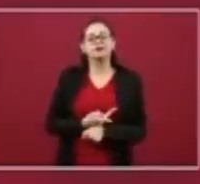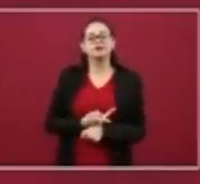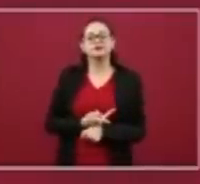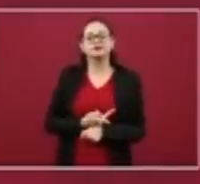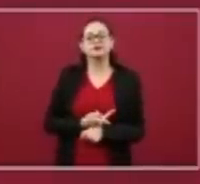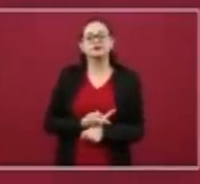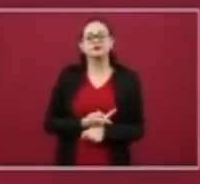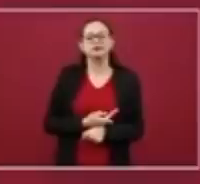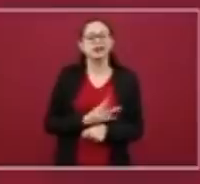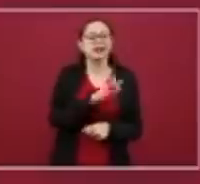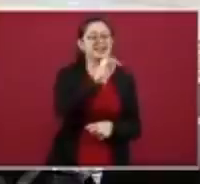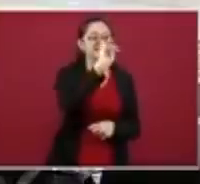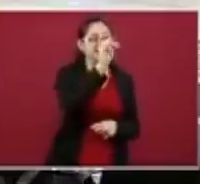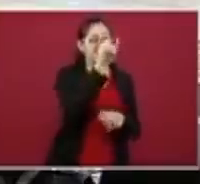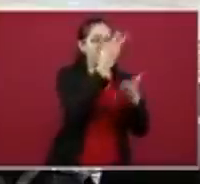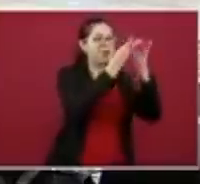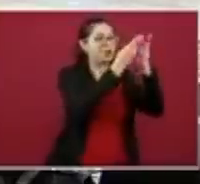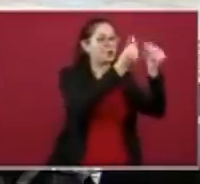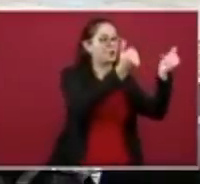Se resuelve Tijuana,